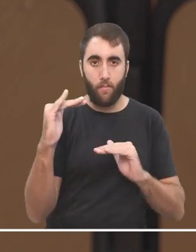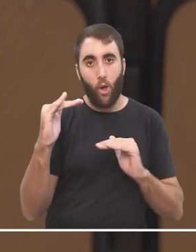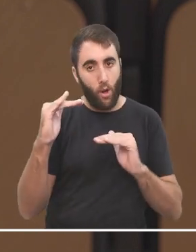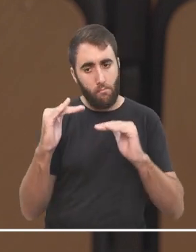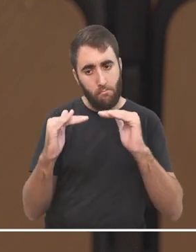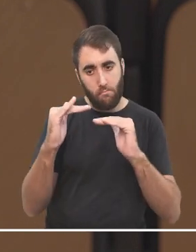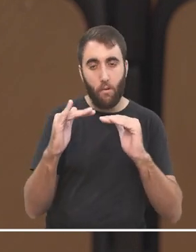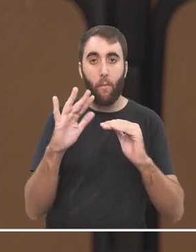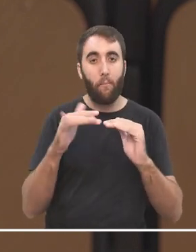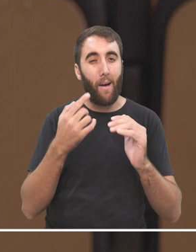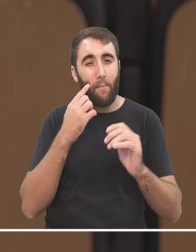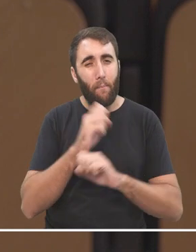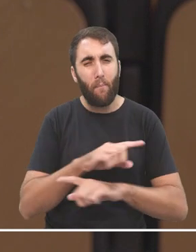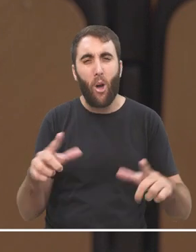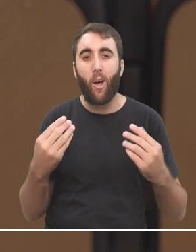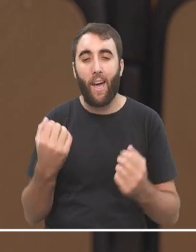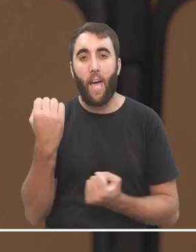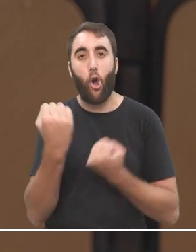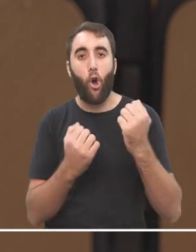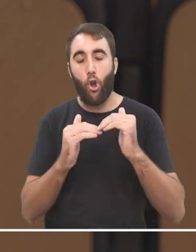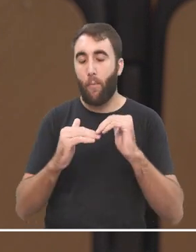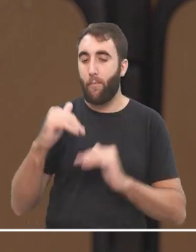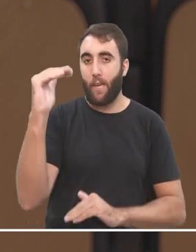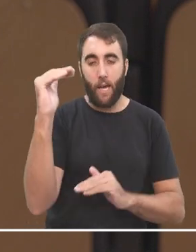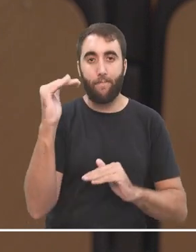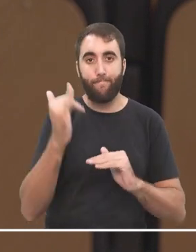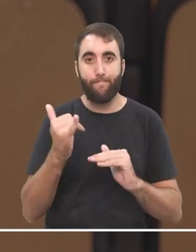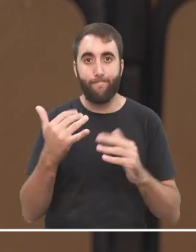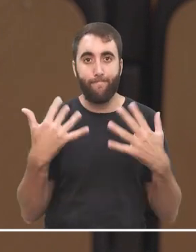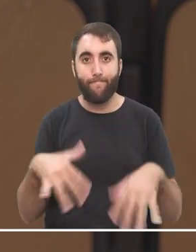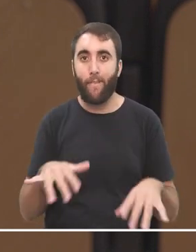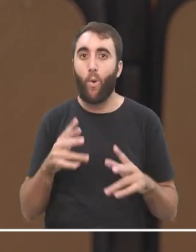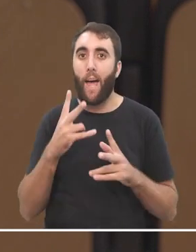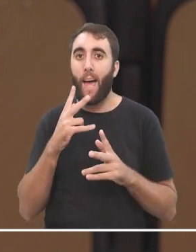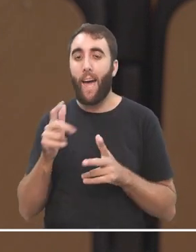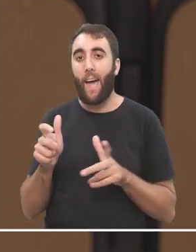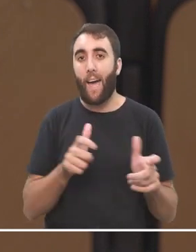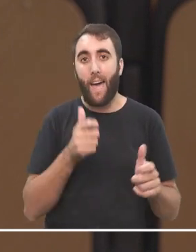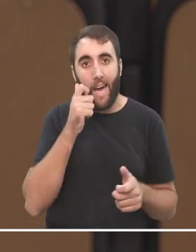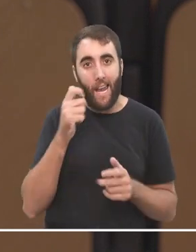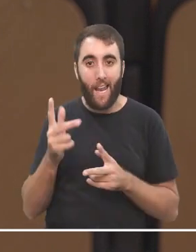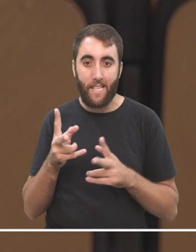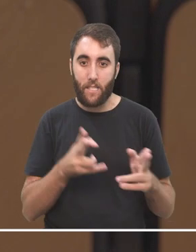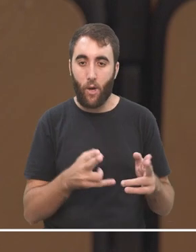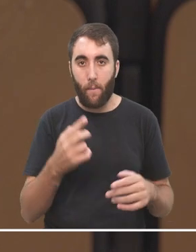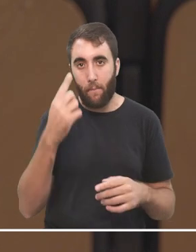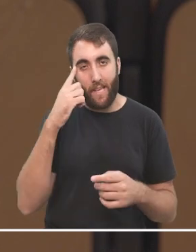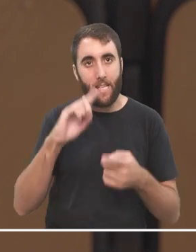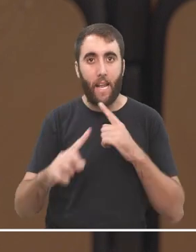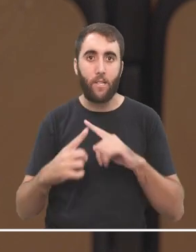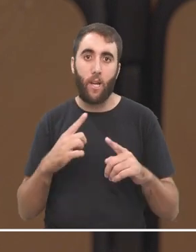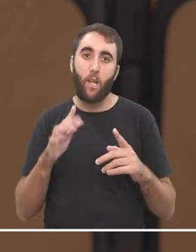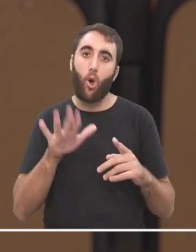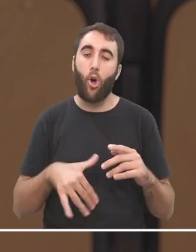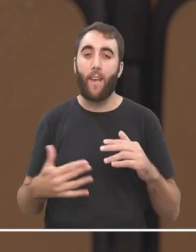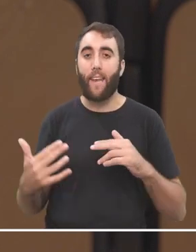diferencias económicas. Creo que hay una generación que tiende a relacionarse con la